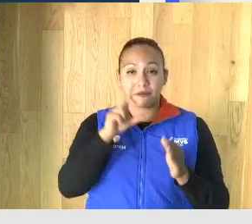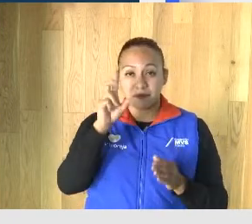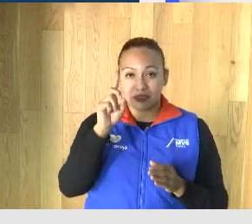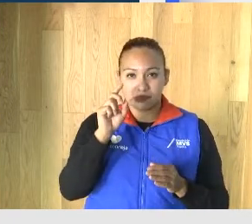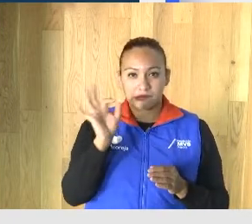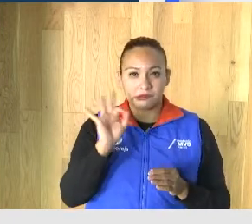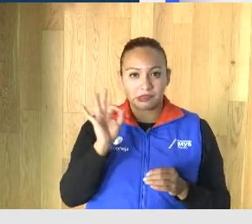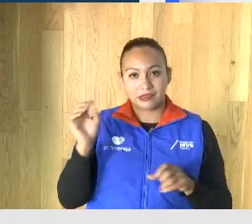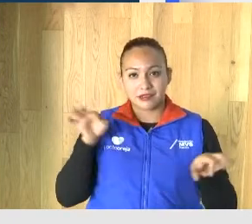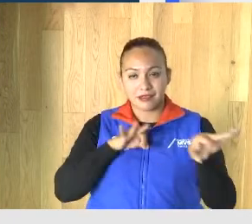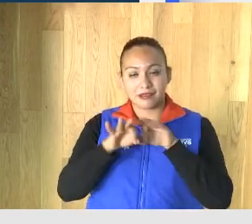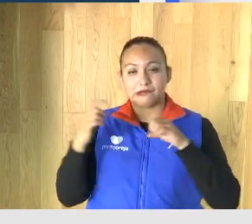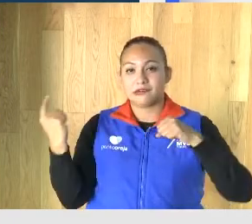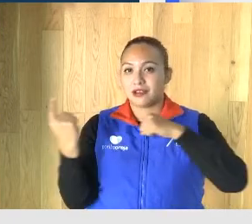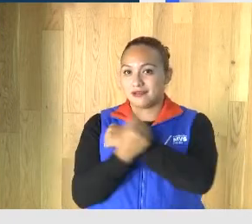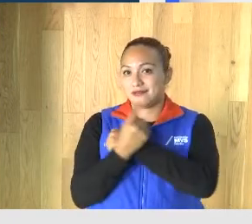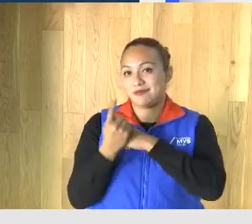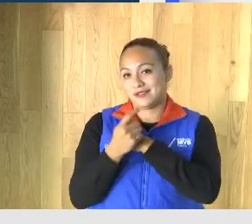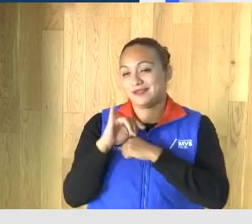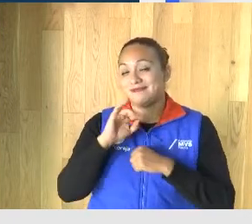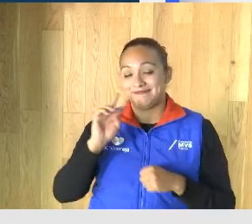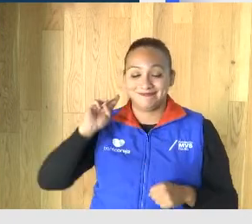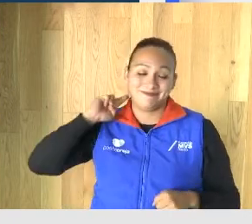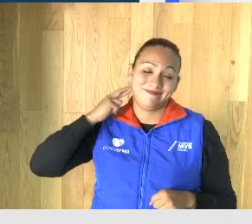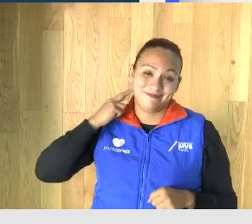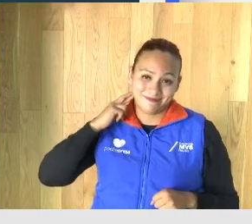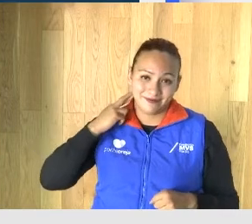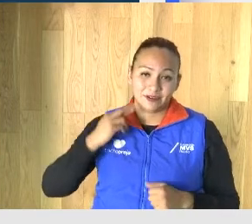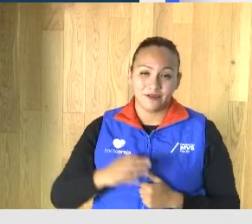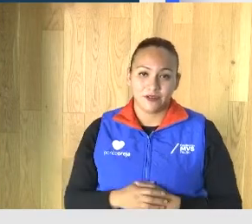esto quiere decir que las empresas también tienen que